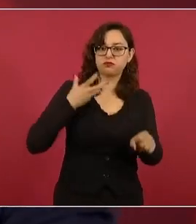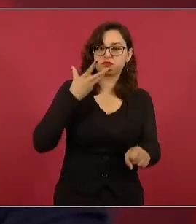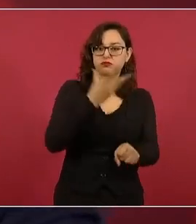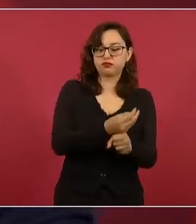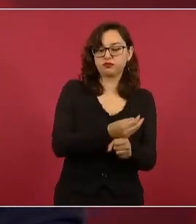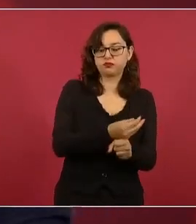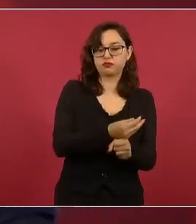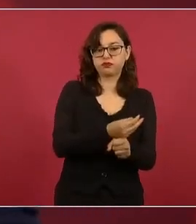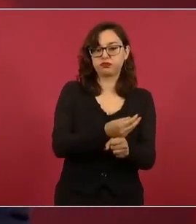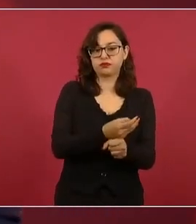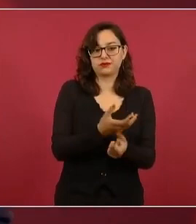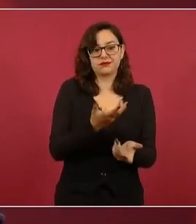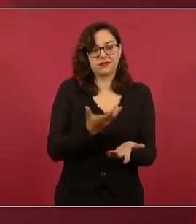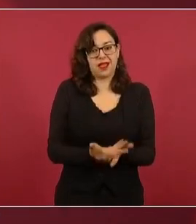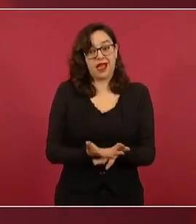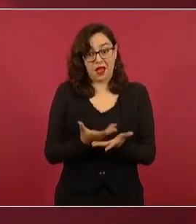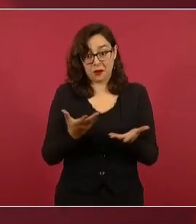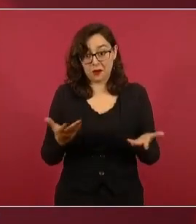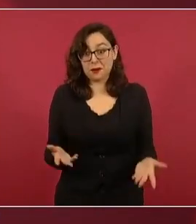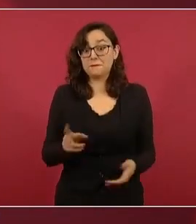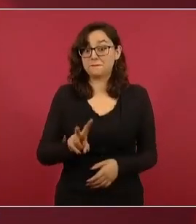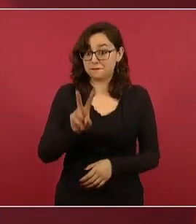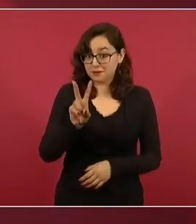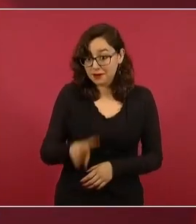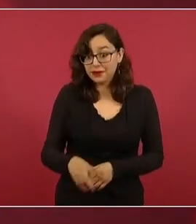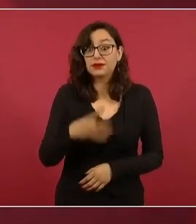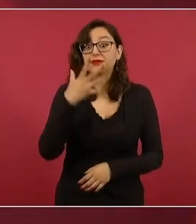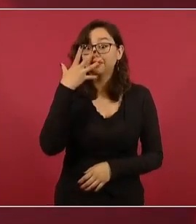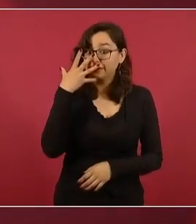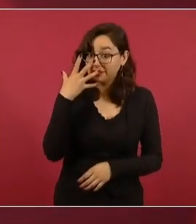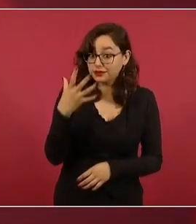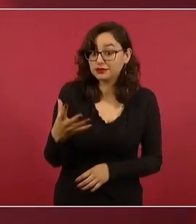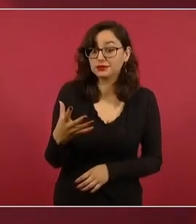aunque les parezca increíble,